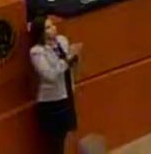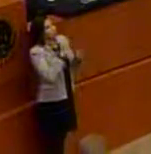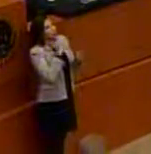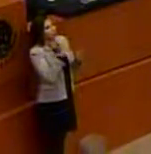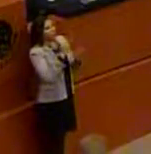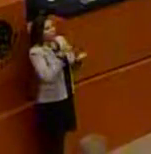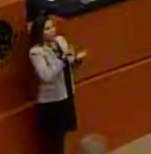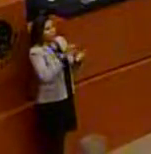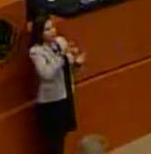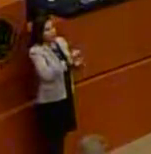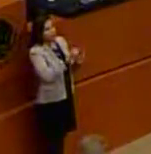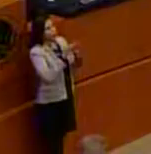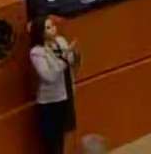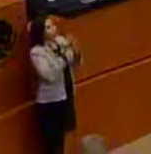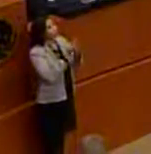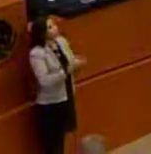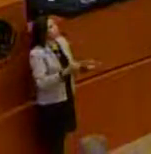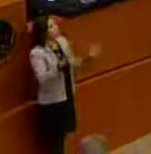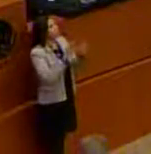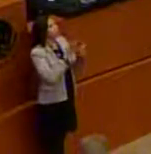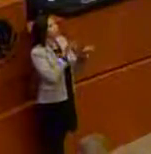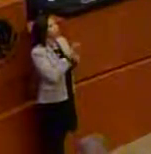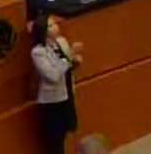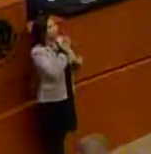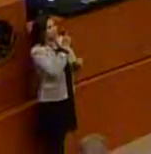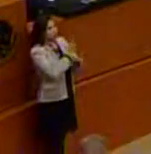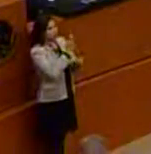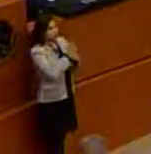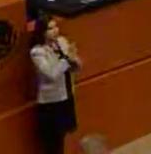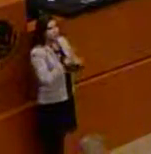ventajas muy importantes,